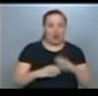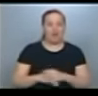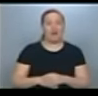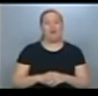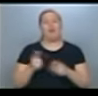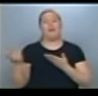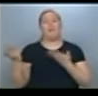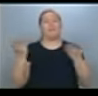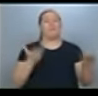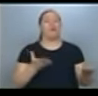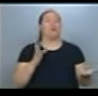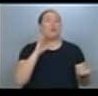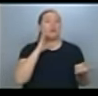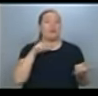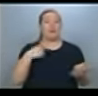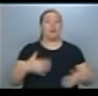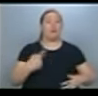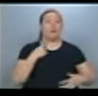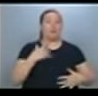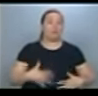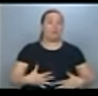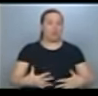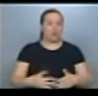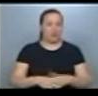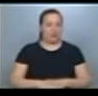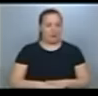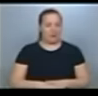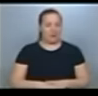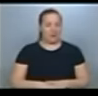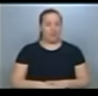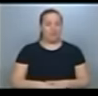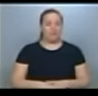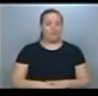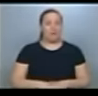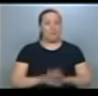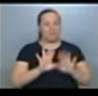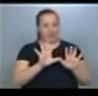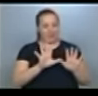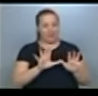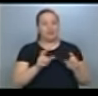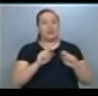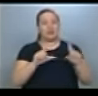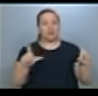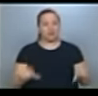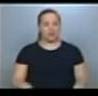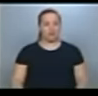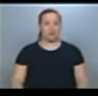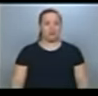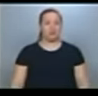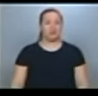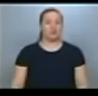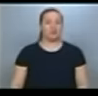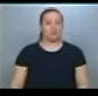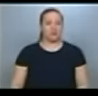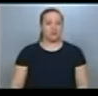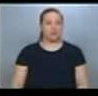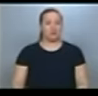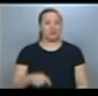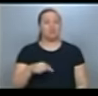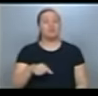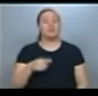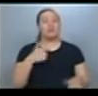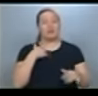a Miami y ella volvió embarazada. A ver, no quiero que hablemos de una cosa y que salga en imagen perdón, otra. Perdón. No, está bien. Pero a ver, vamos a tratar de volver a